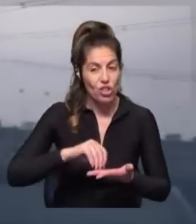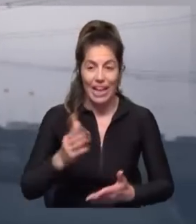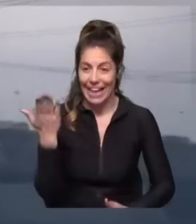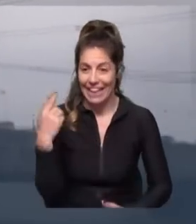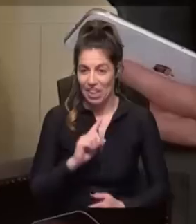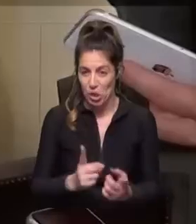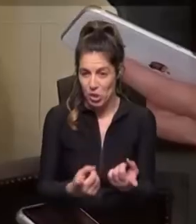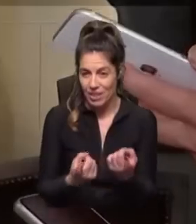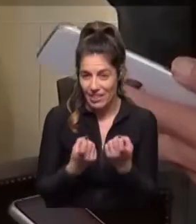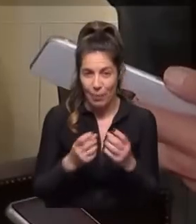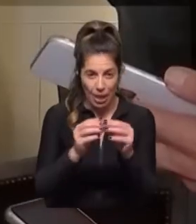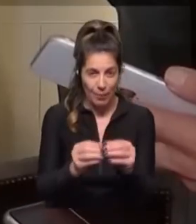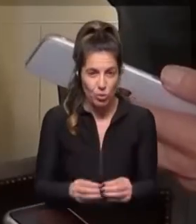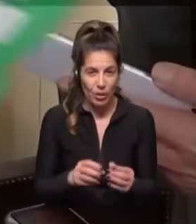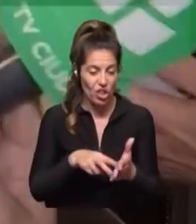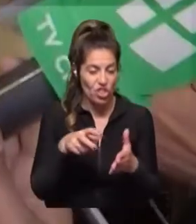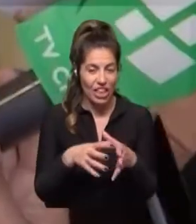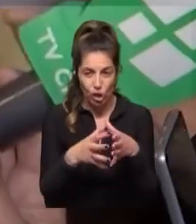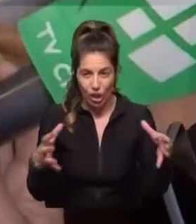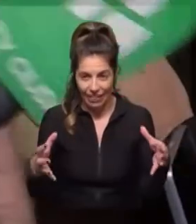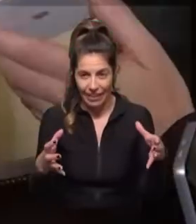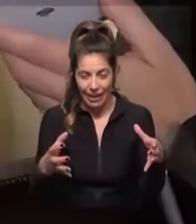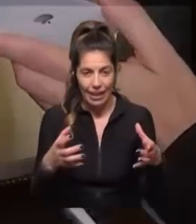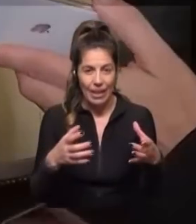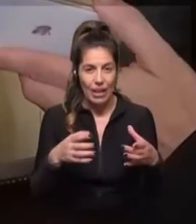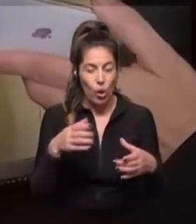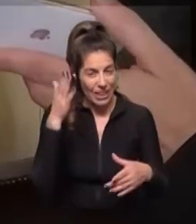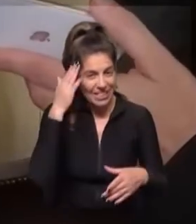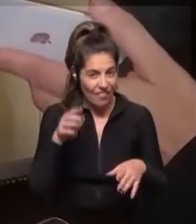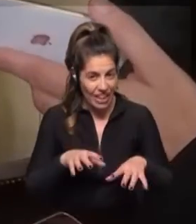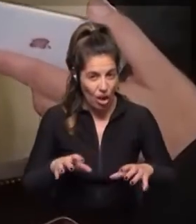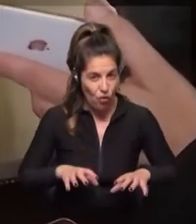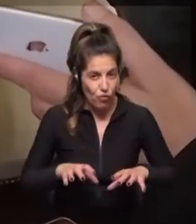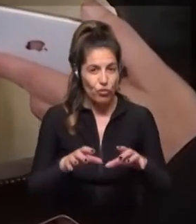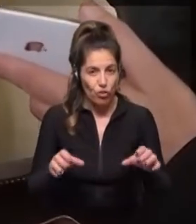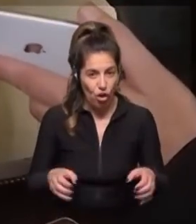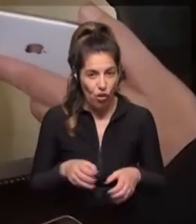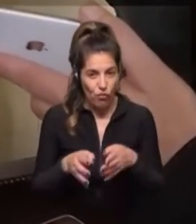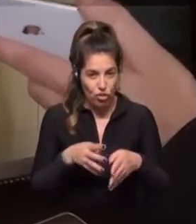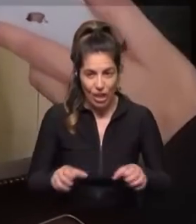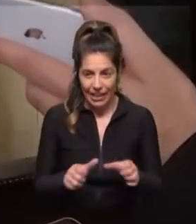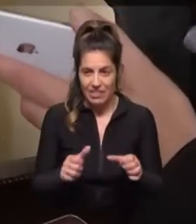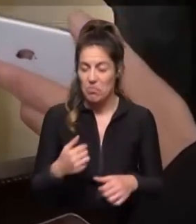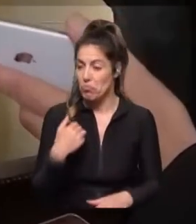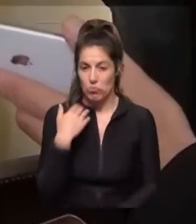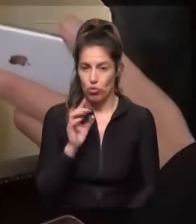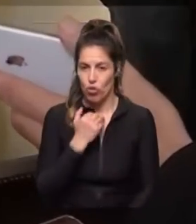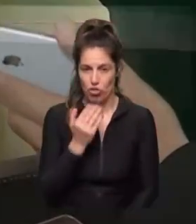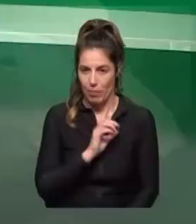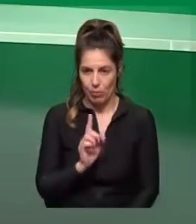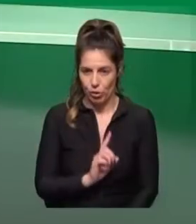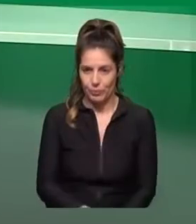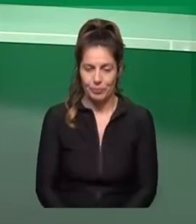se necesitaban en el presupuesto de salto grande esa de las funciones que realizan nosotros no la sabemos